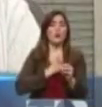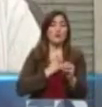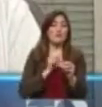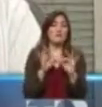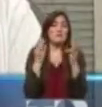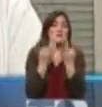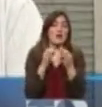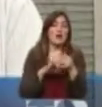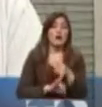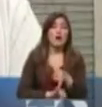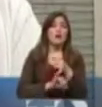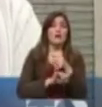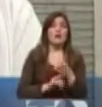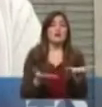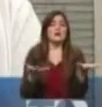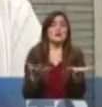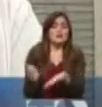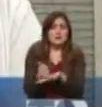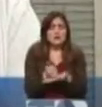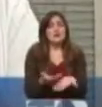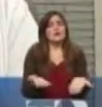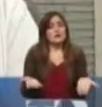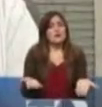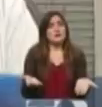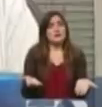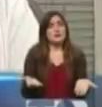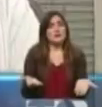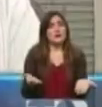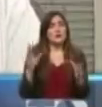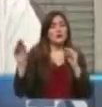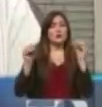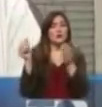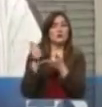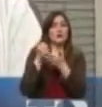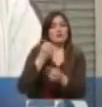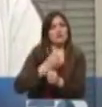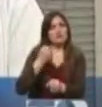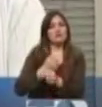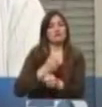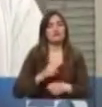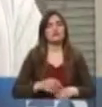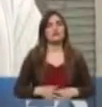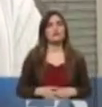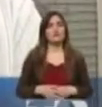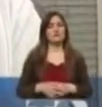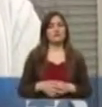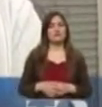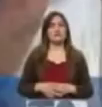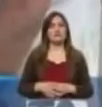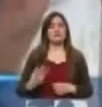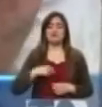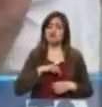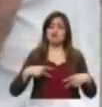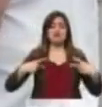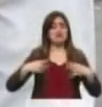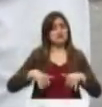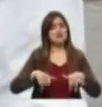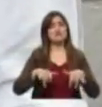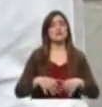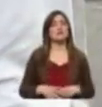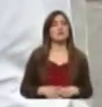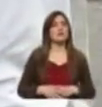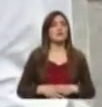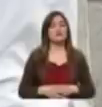dependen de nosotros. Y esto es una ayuda que nos da la discoteca, nos dan un trabajo para nosotros poder subsistir. Ellos piden